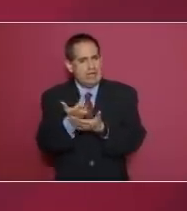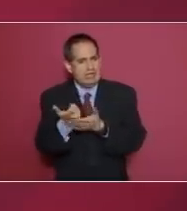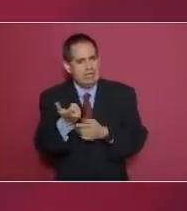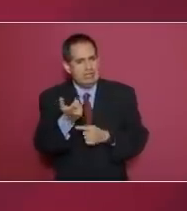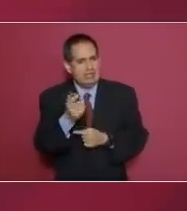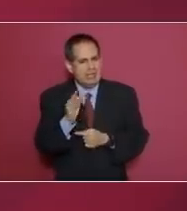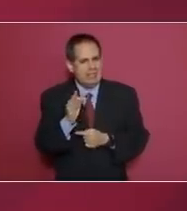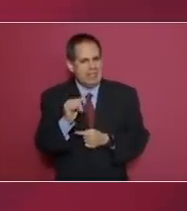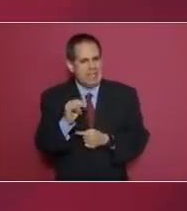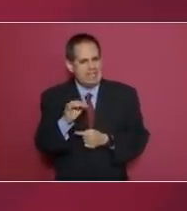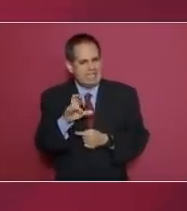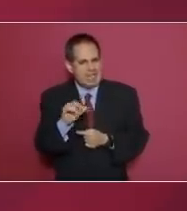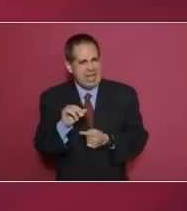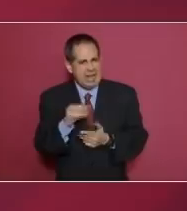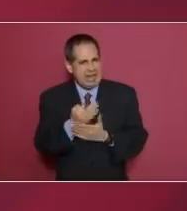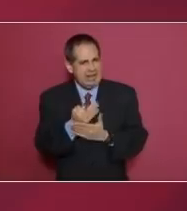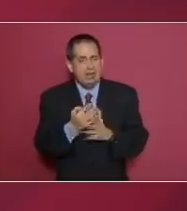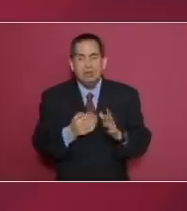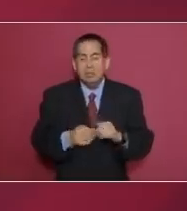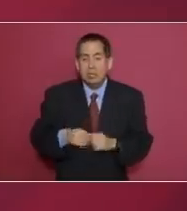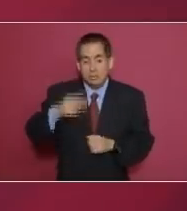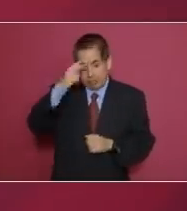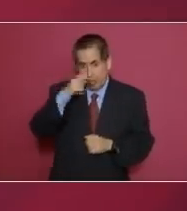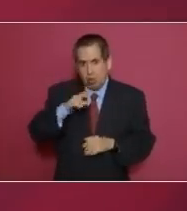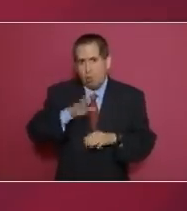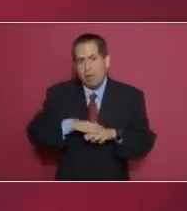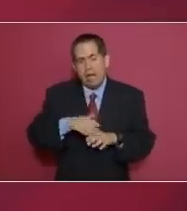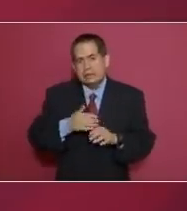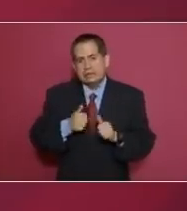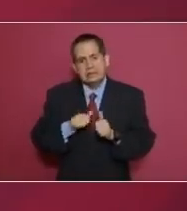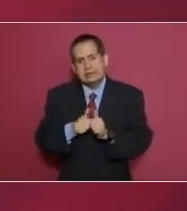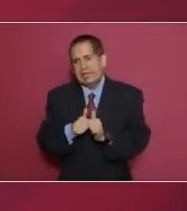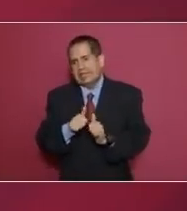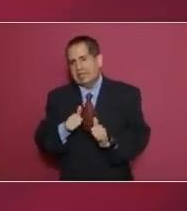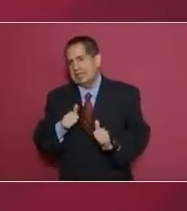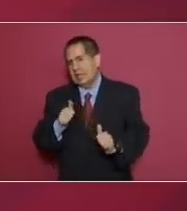Es de los países más atrasados.